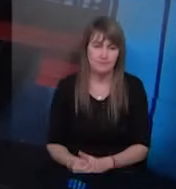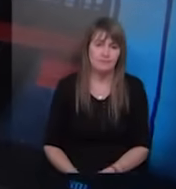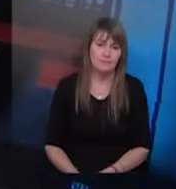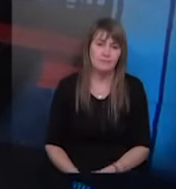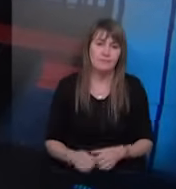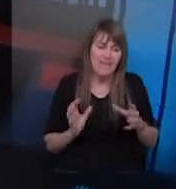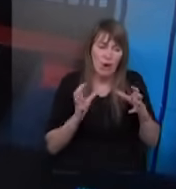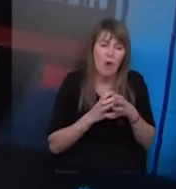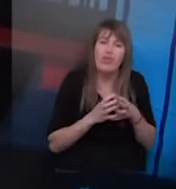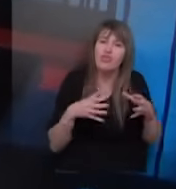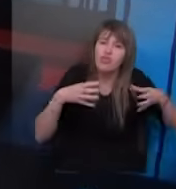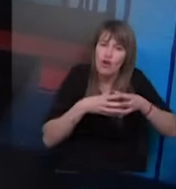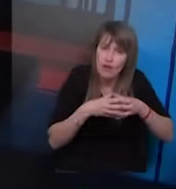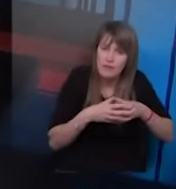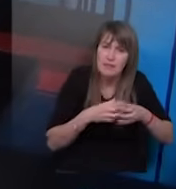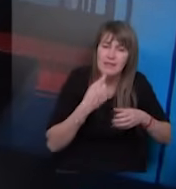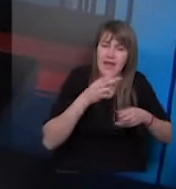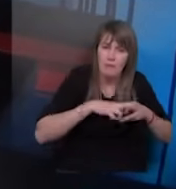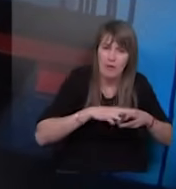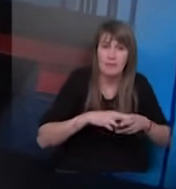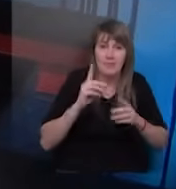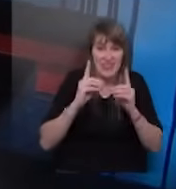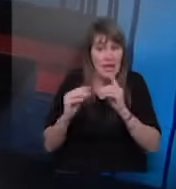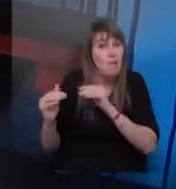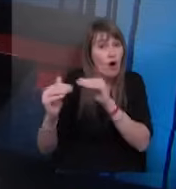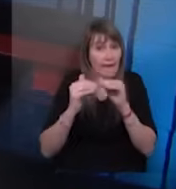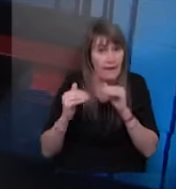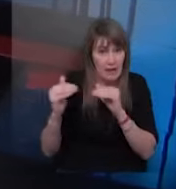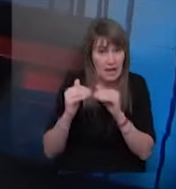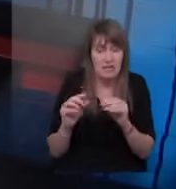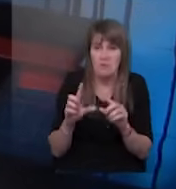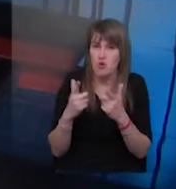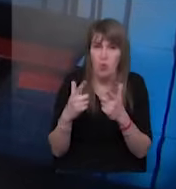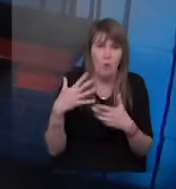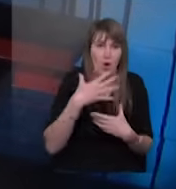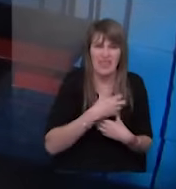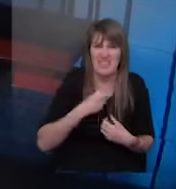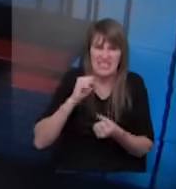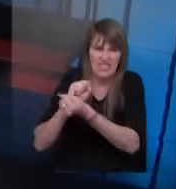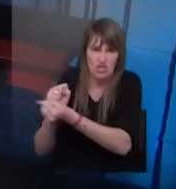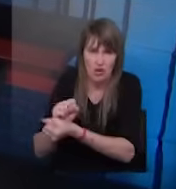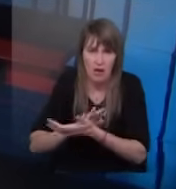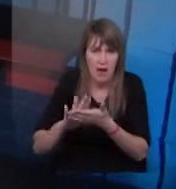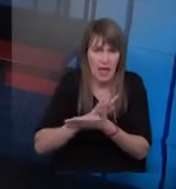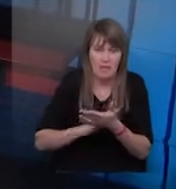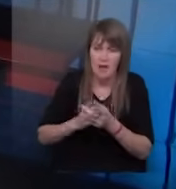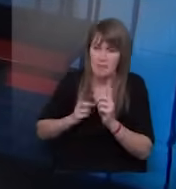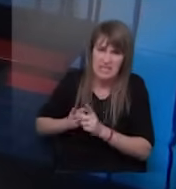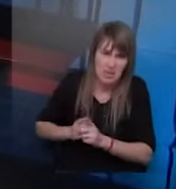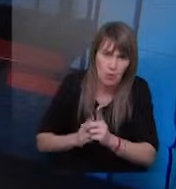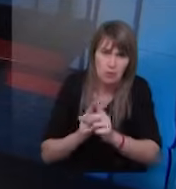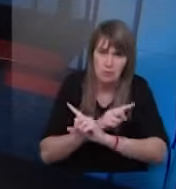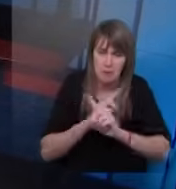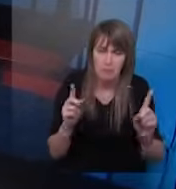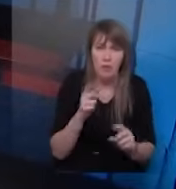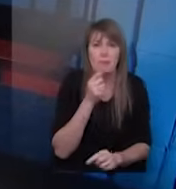No hubo, a pesar de que estamos viviendo en democracia, no hubo detenciones ni persecución alguna policial,